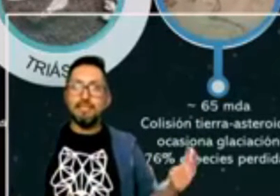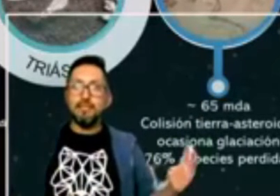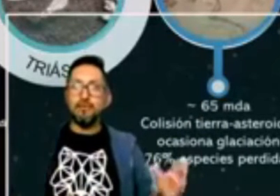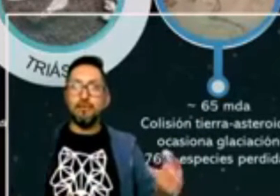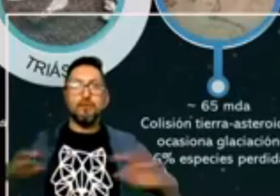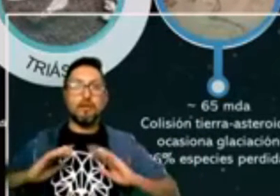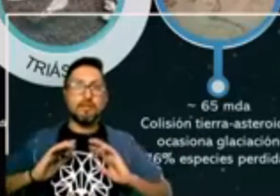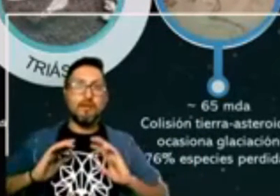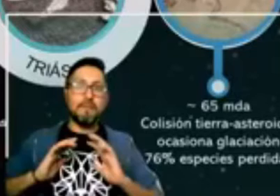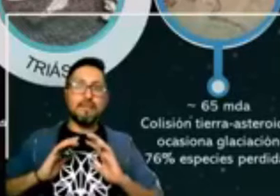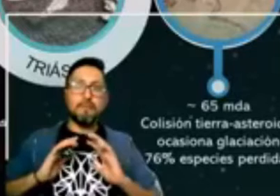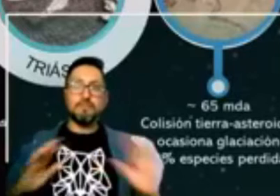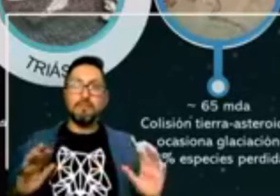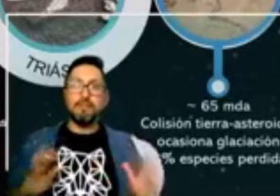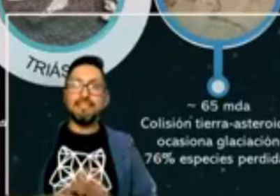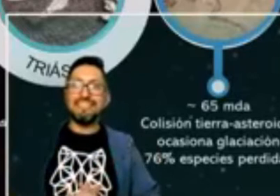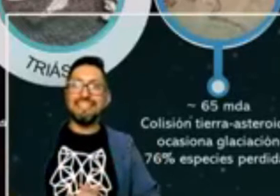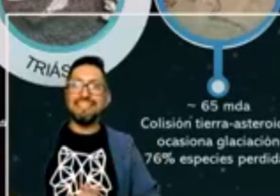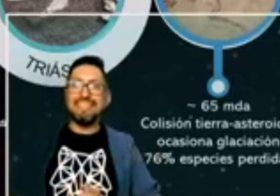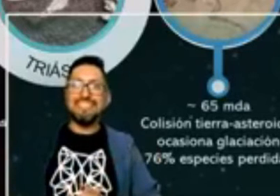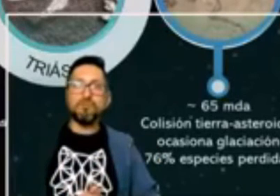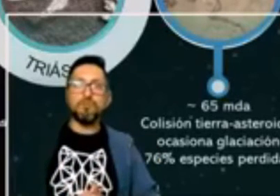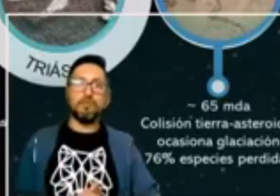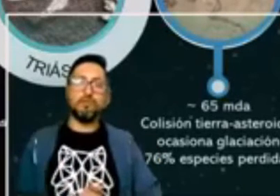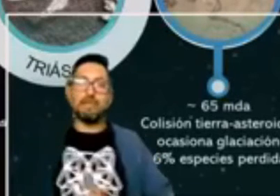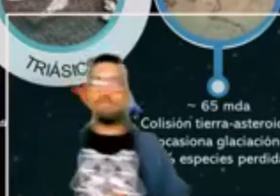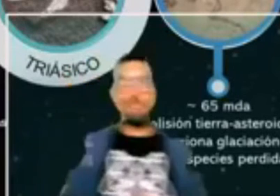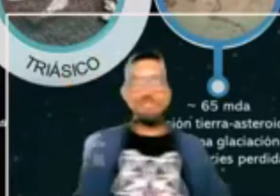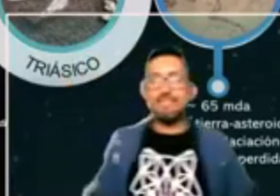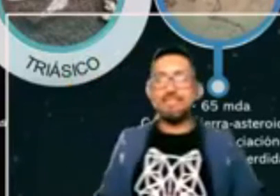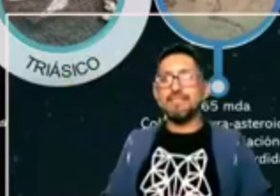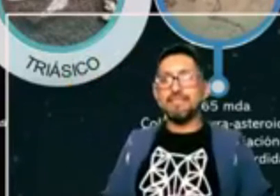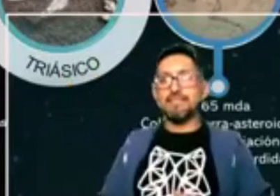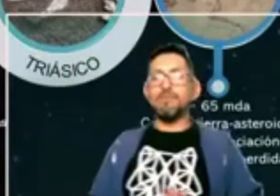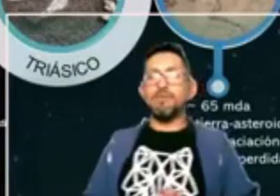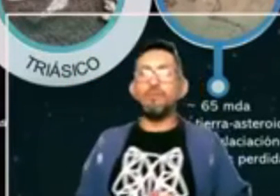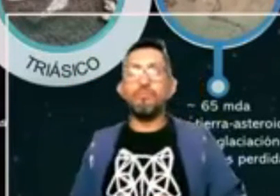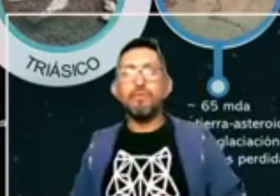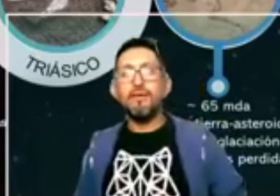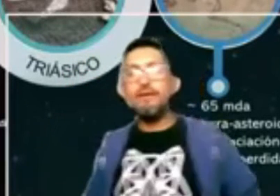gran asteroide ocasionó la pérdida de aproximadamente del 76% de las especies de